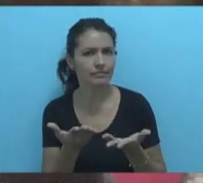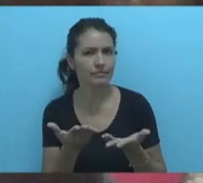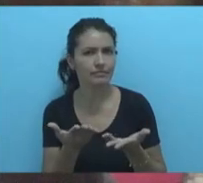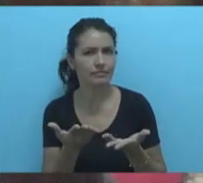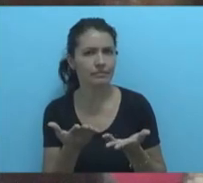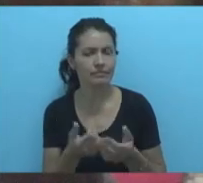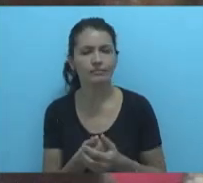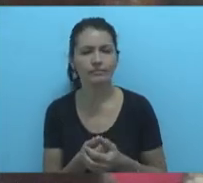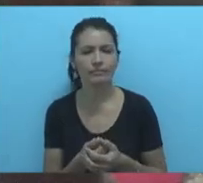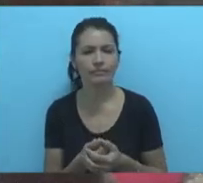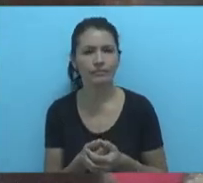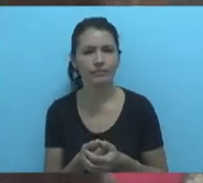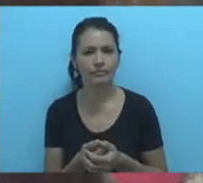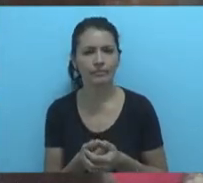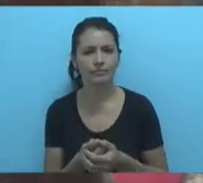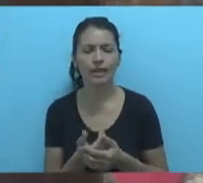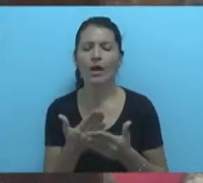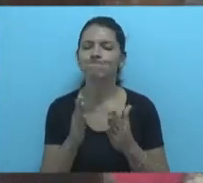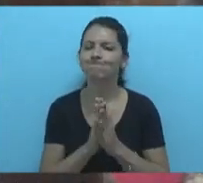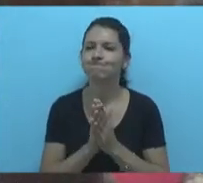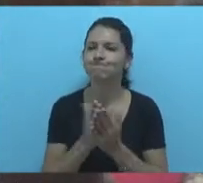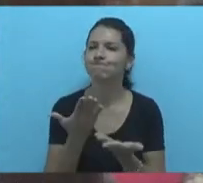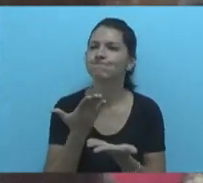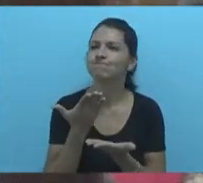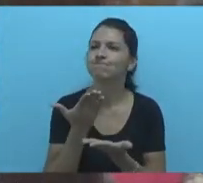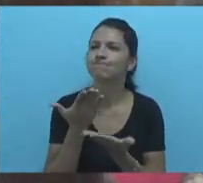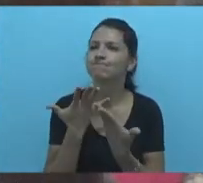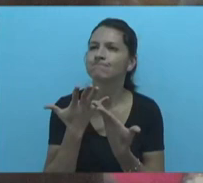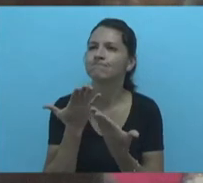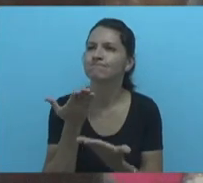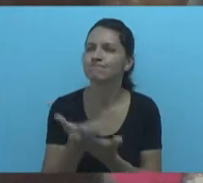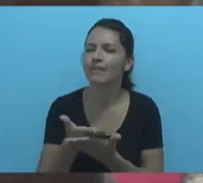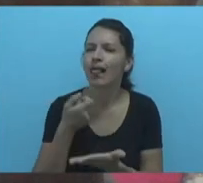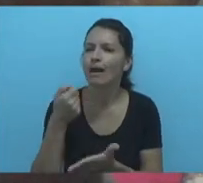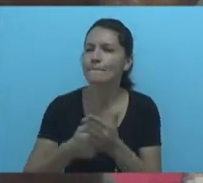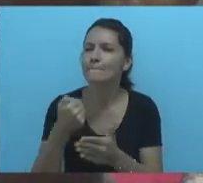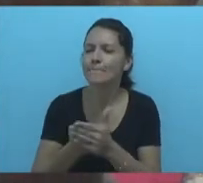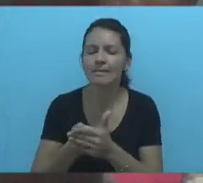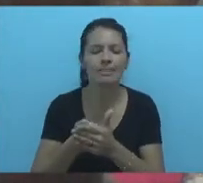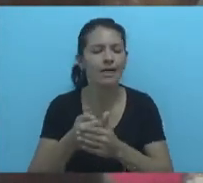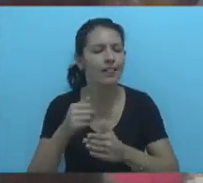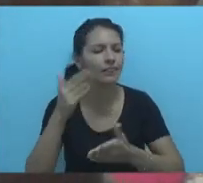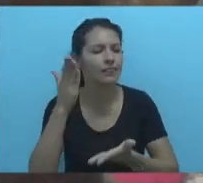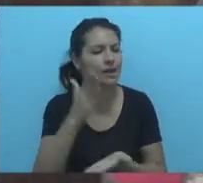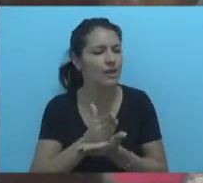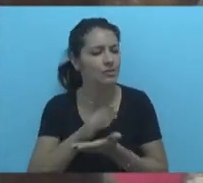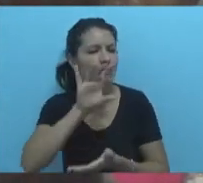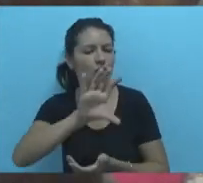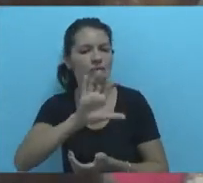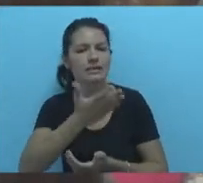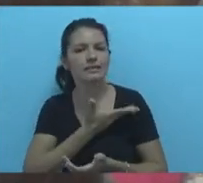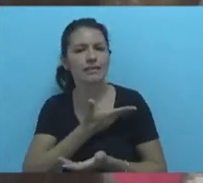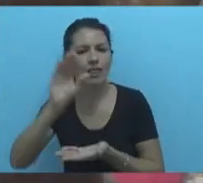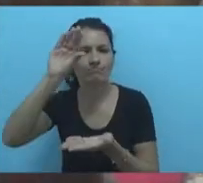fundamentalmente es que tengan coraje para reclamar lo que le corresponde a la provincia de Santa Fe. Esto